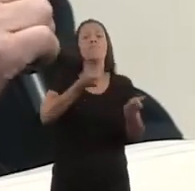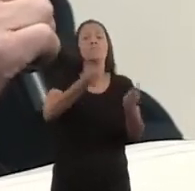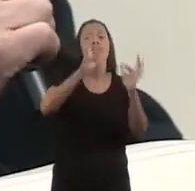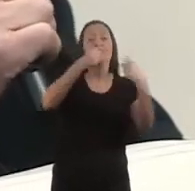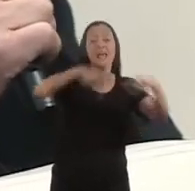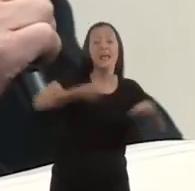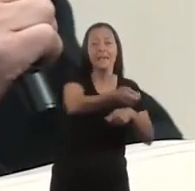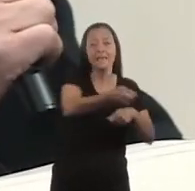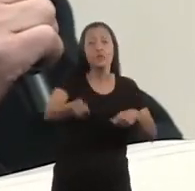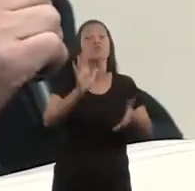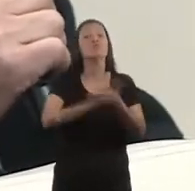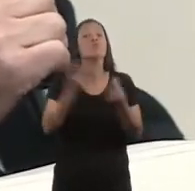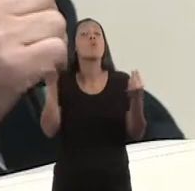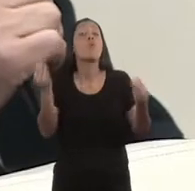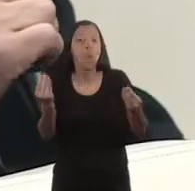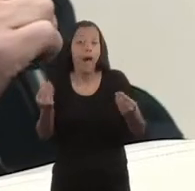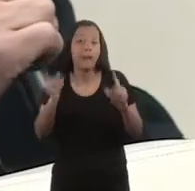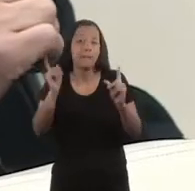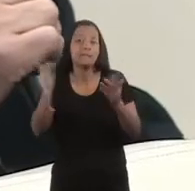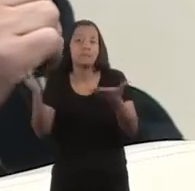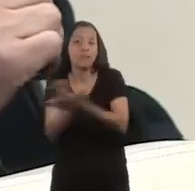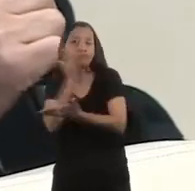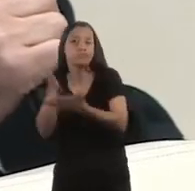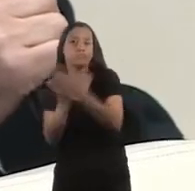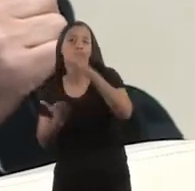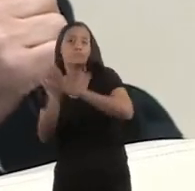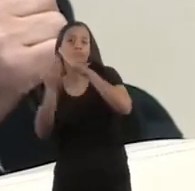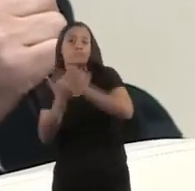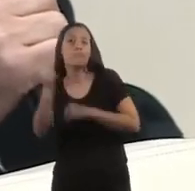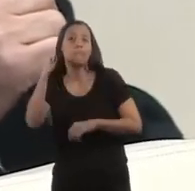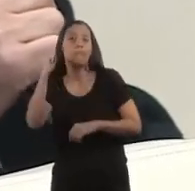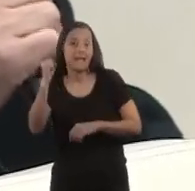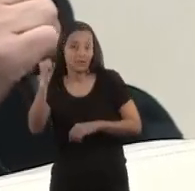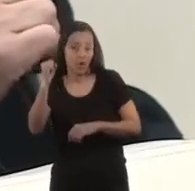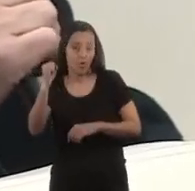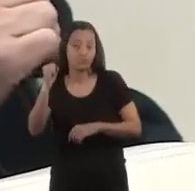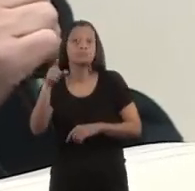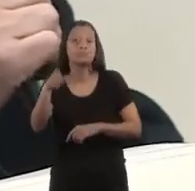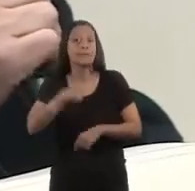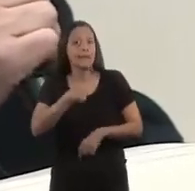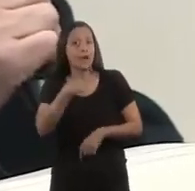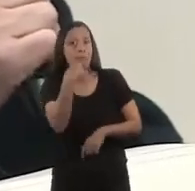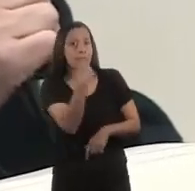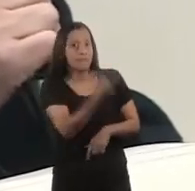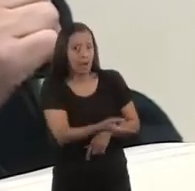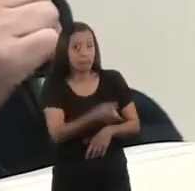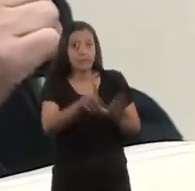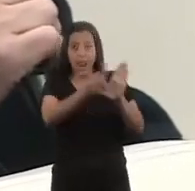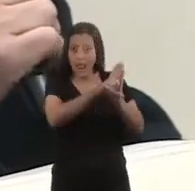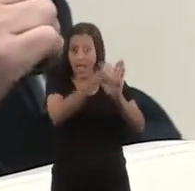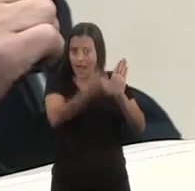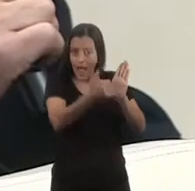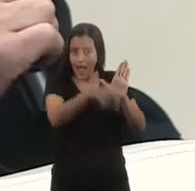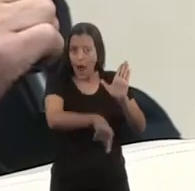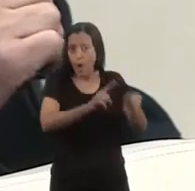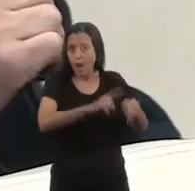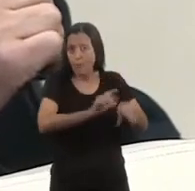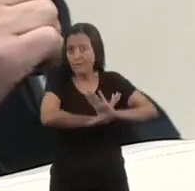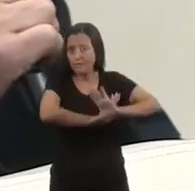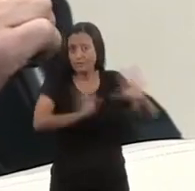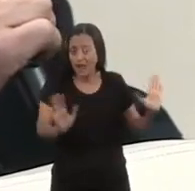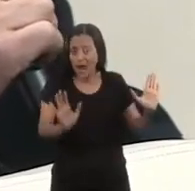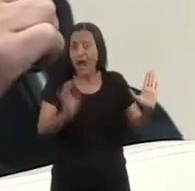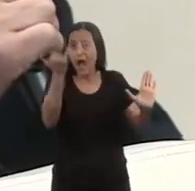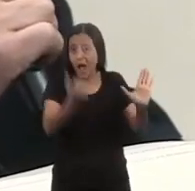la emisión monetaria. En ese sentido, quería preguntarte que las leyes ya existentes de lesa humanidad, entre otras